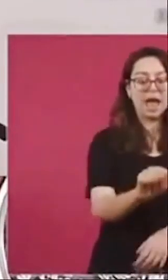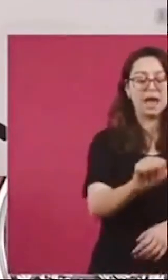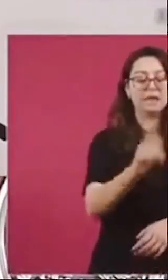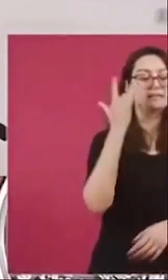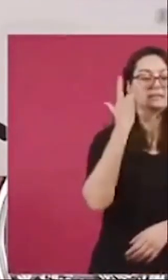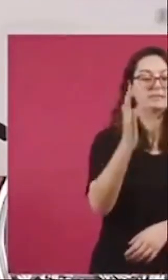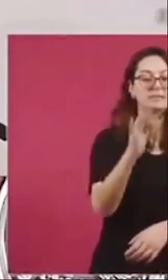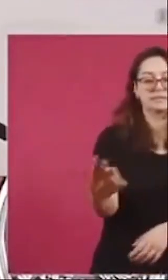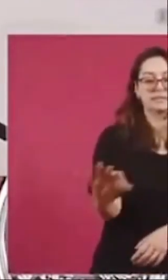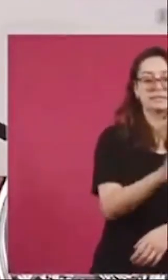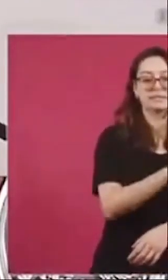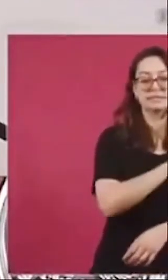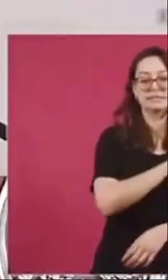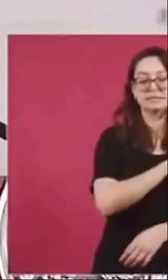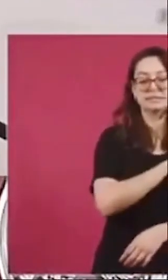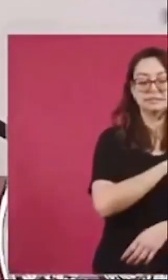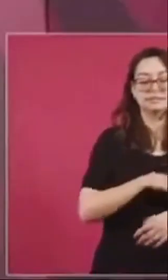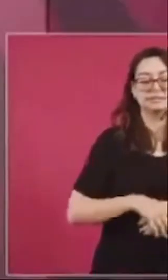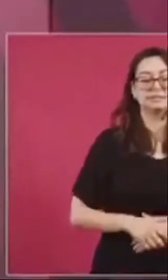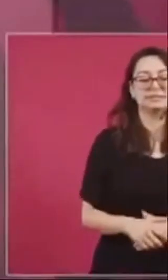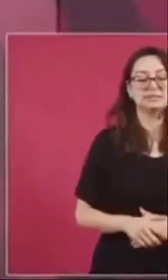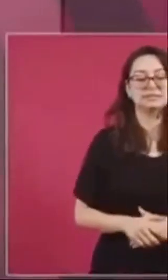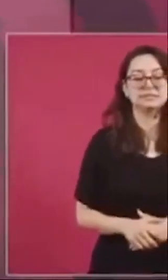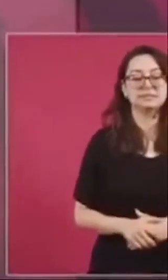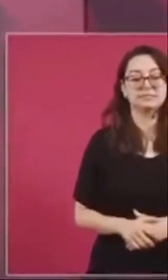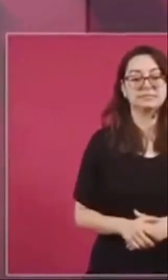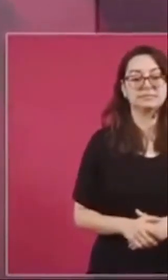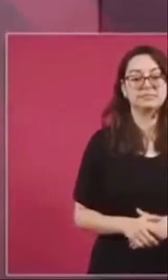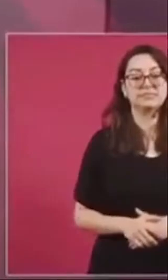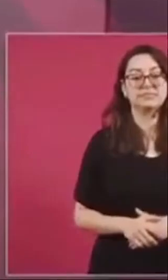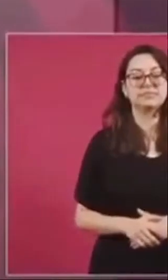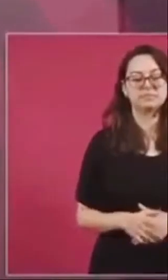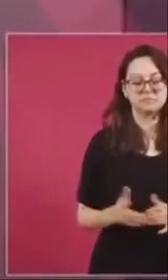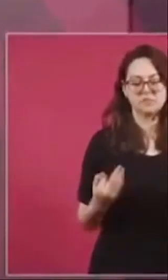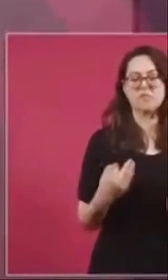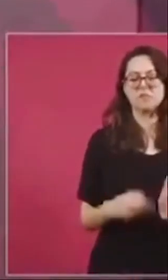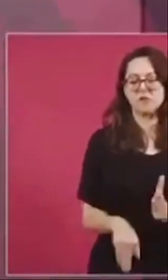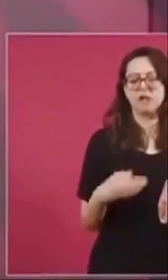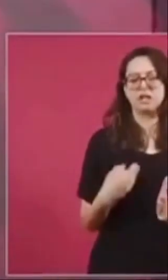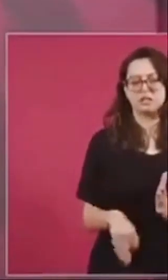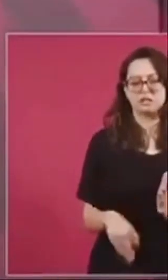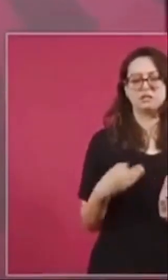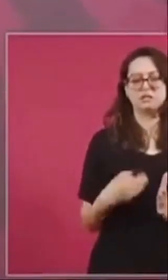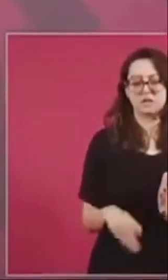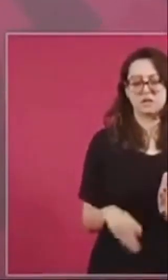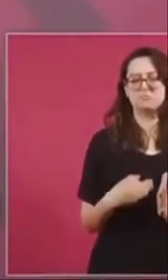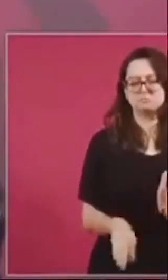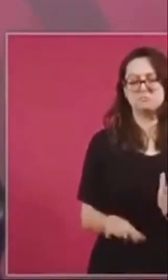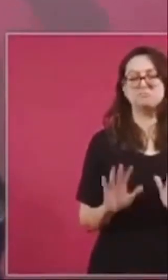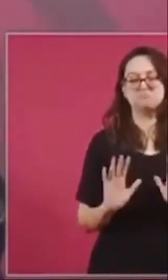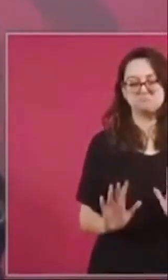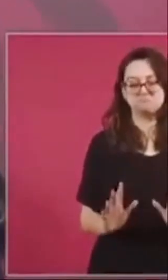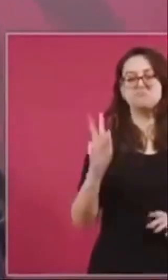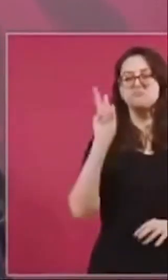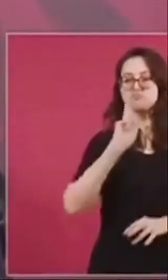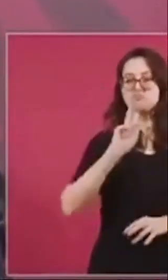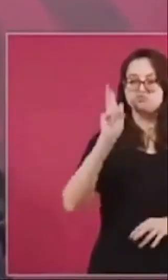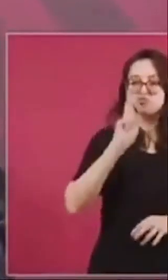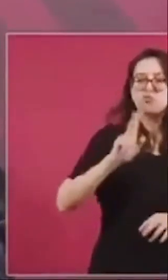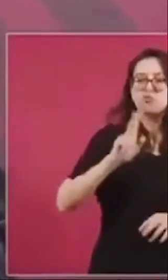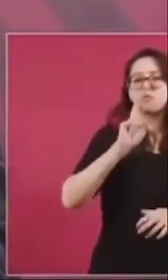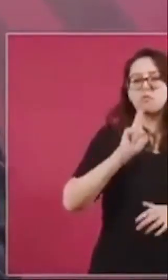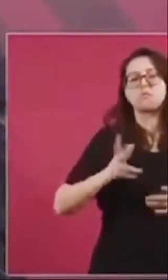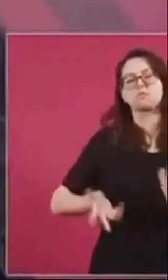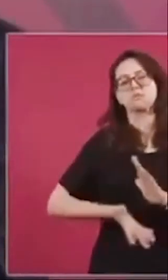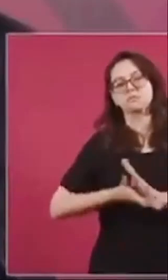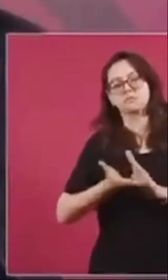presidente. Y él, incluso eso ni siquiera lo podría controlar. O sea, él va a ir, dice que de manera casi silenciosa, a supervisar